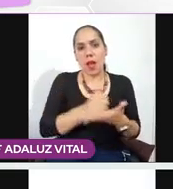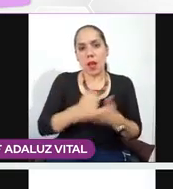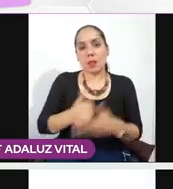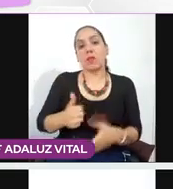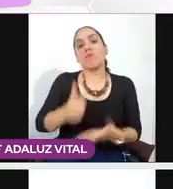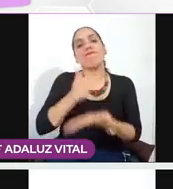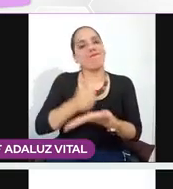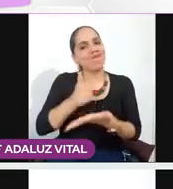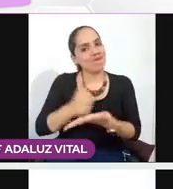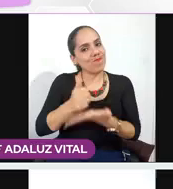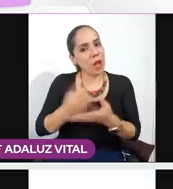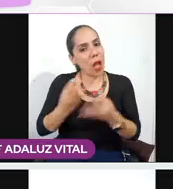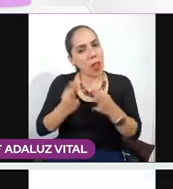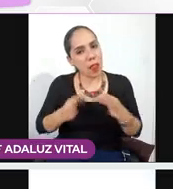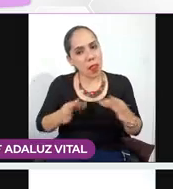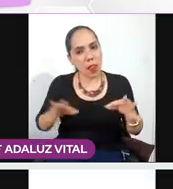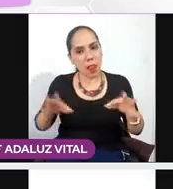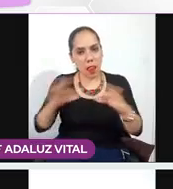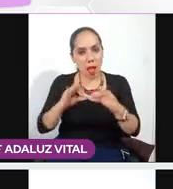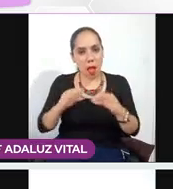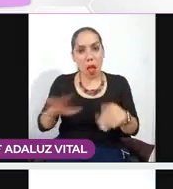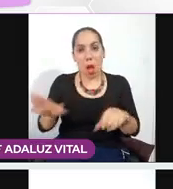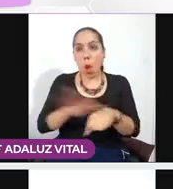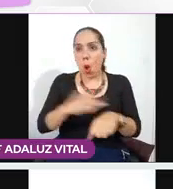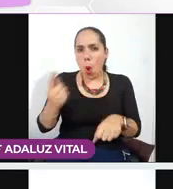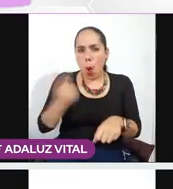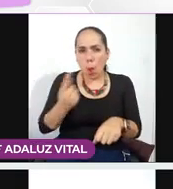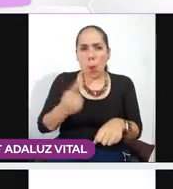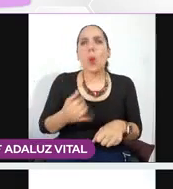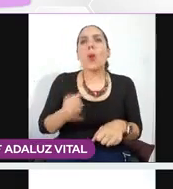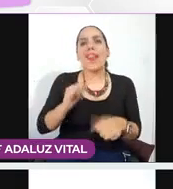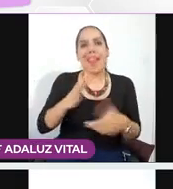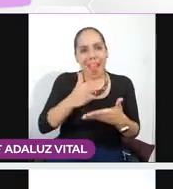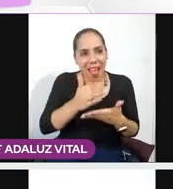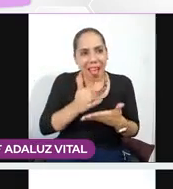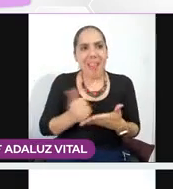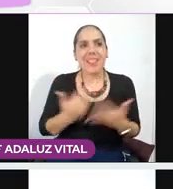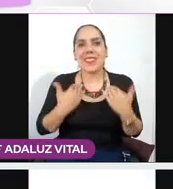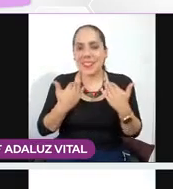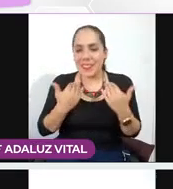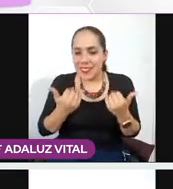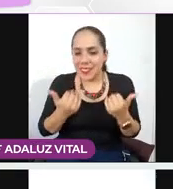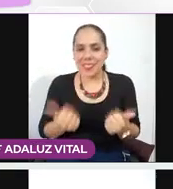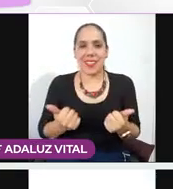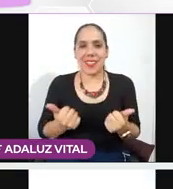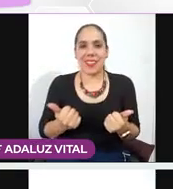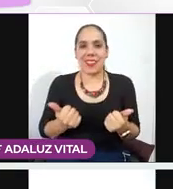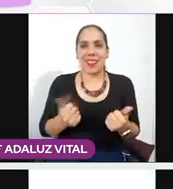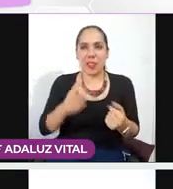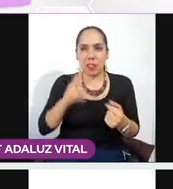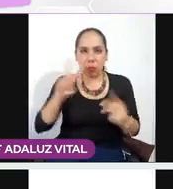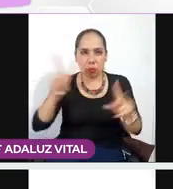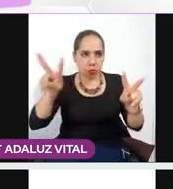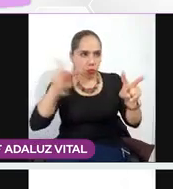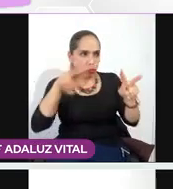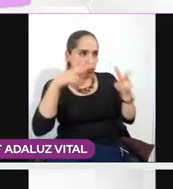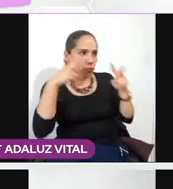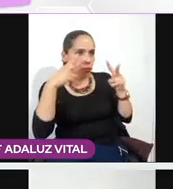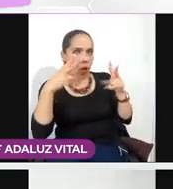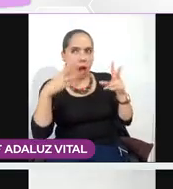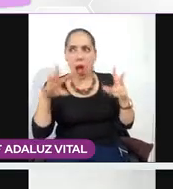nos permite visualizar, porque si no, nos quedaríamos a lo mejor en el mismo entorno nocivo,